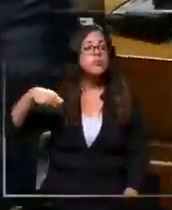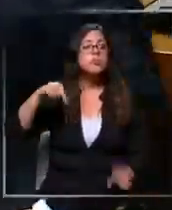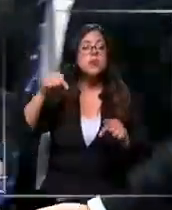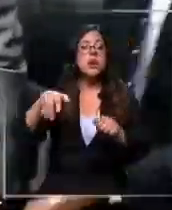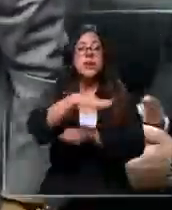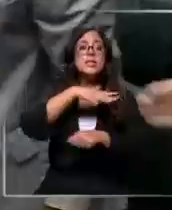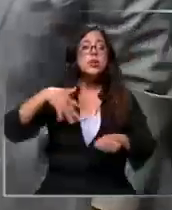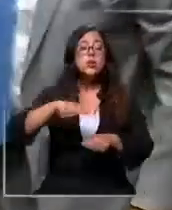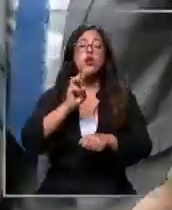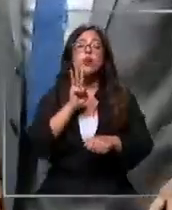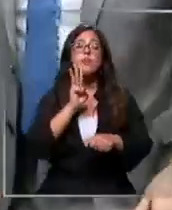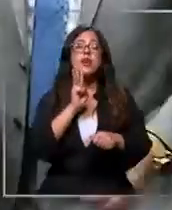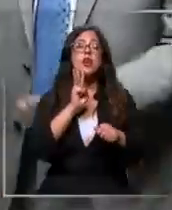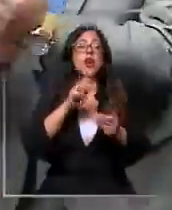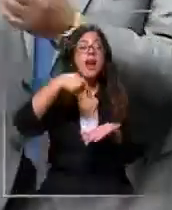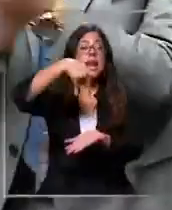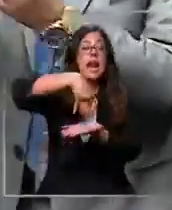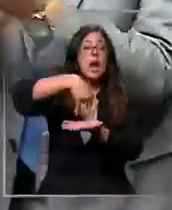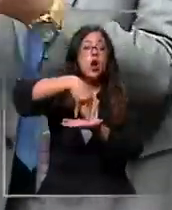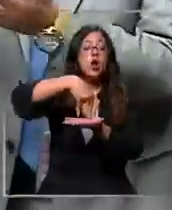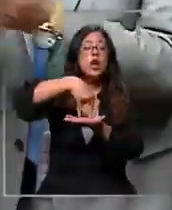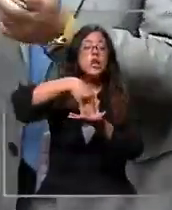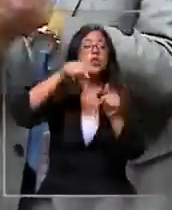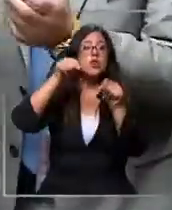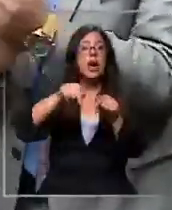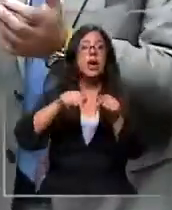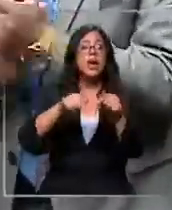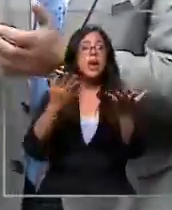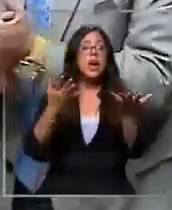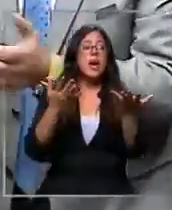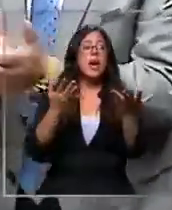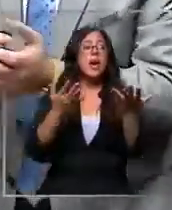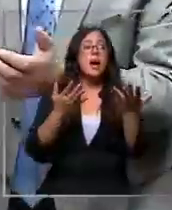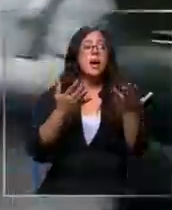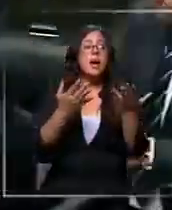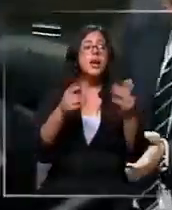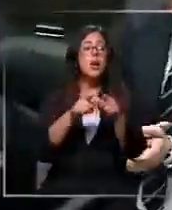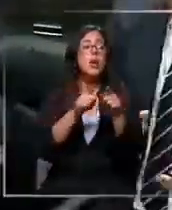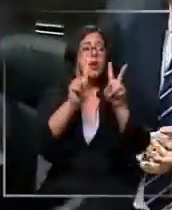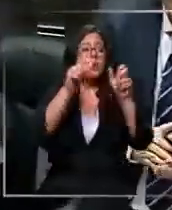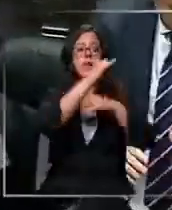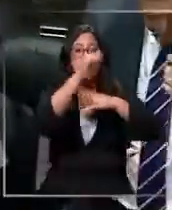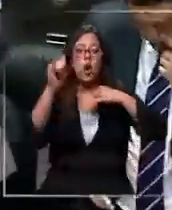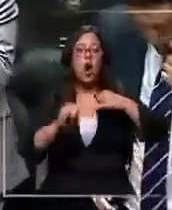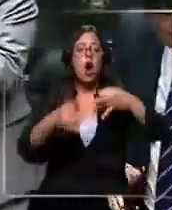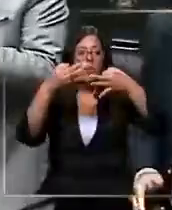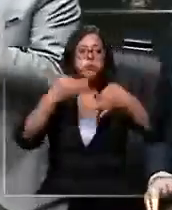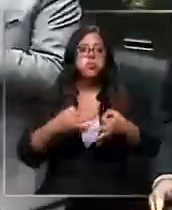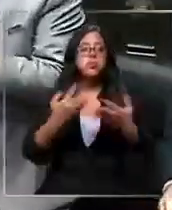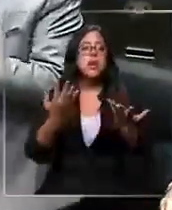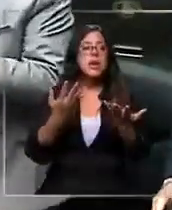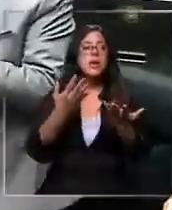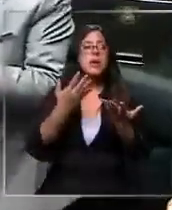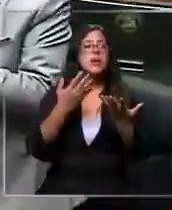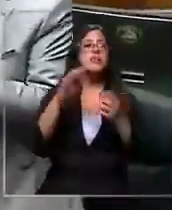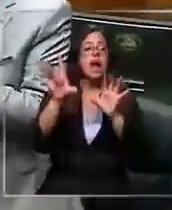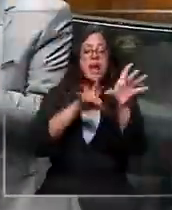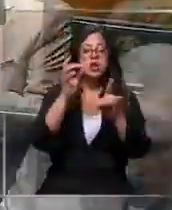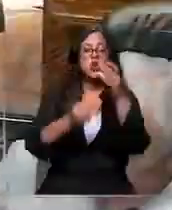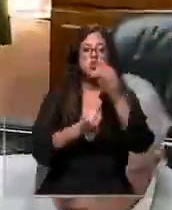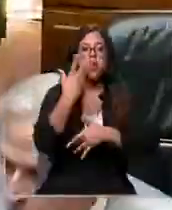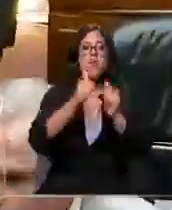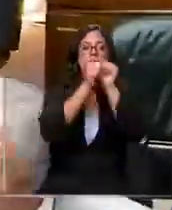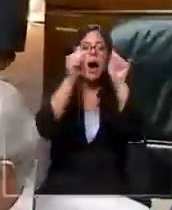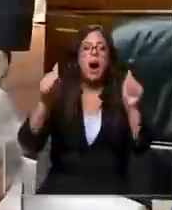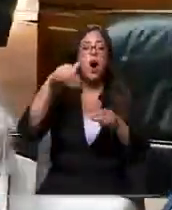El ambiente este miércoles en el Congreso, donde en medio de varios hitos y ajustada a los plazos, se siguió la elección de la nueva mesa directiva.